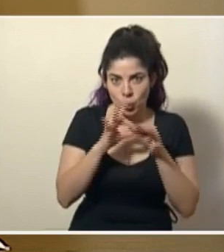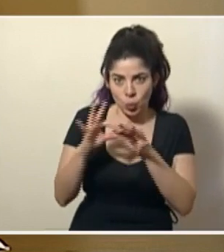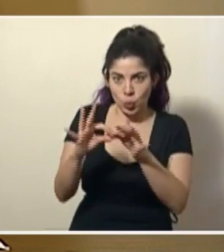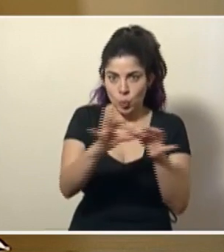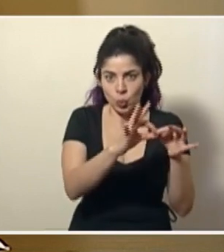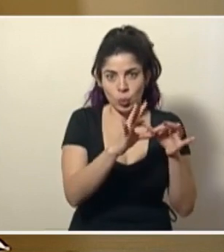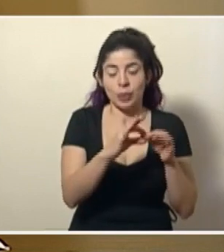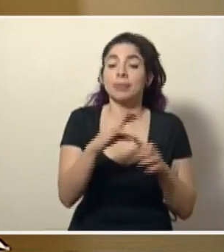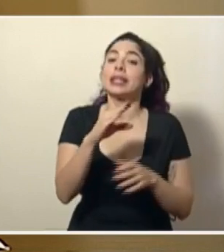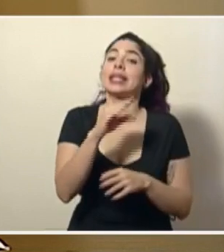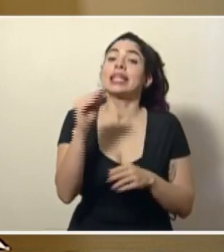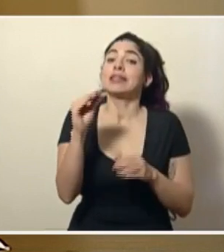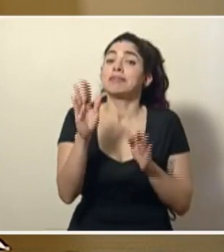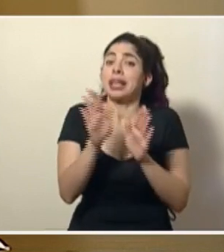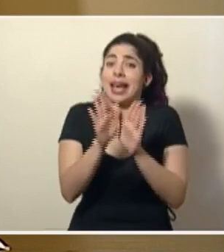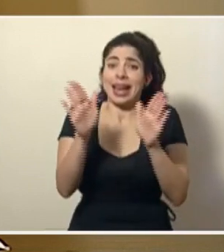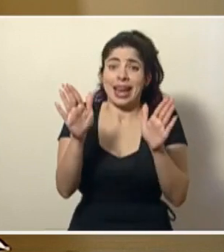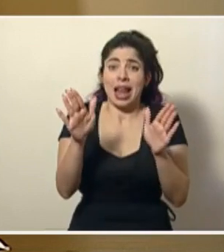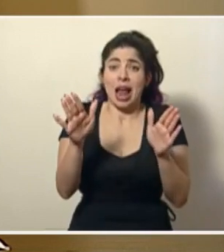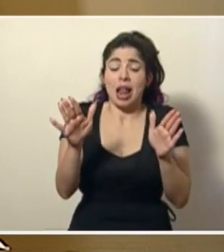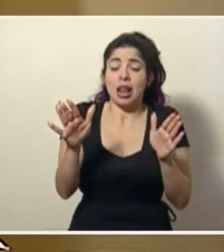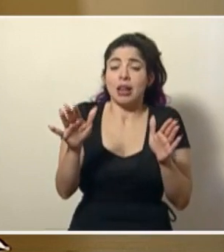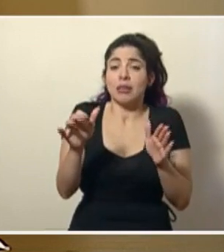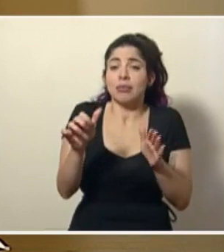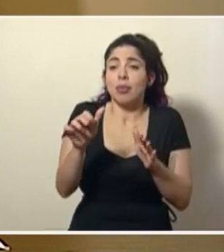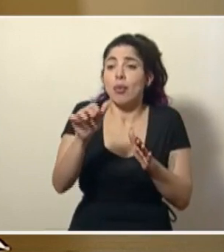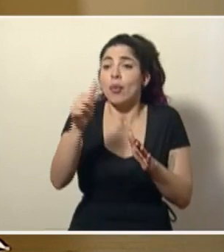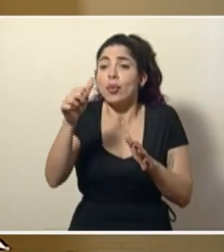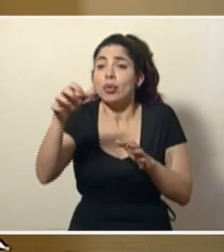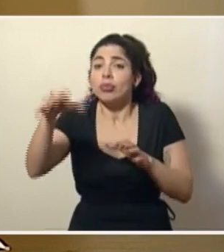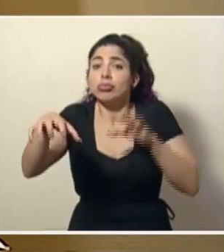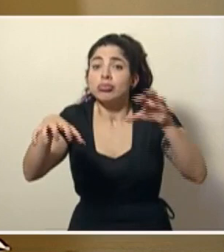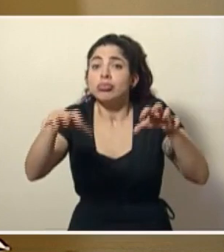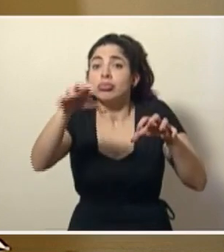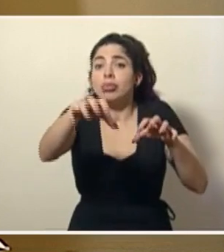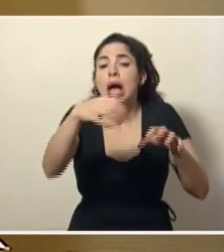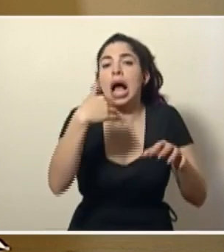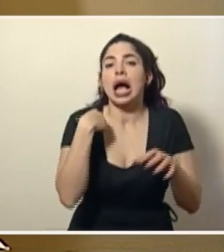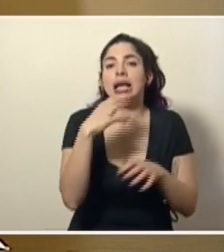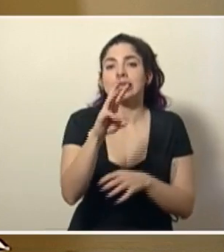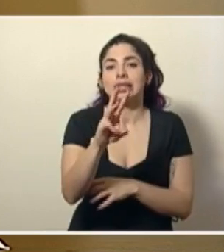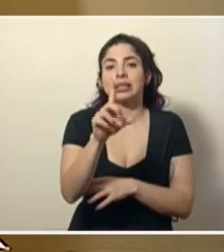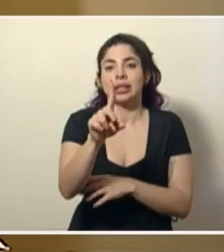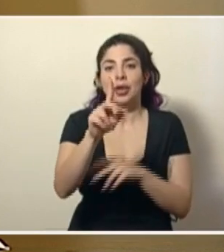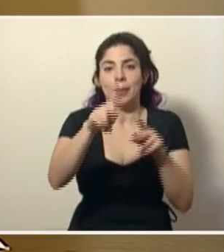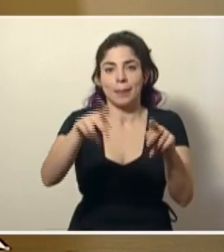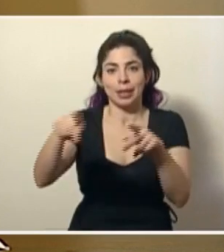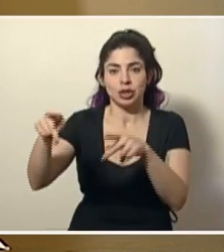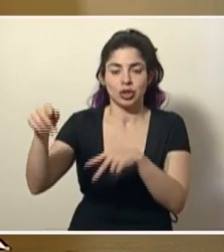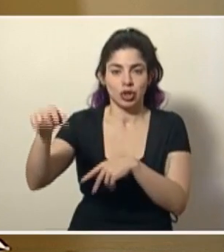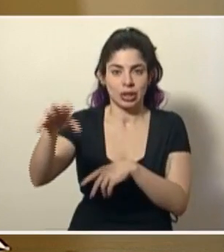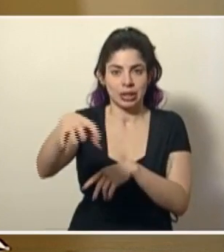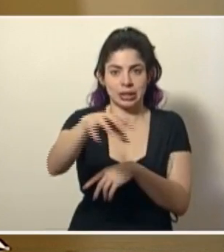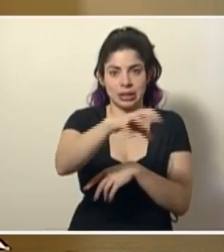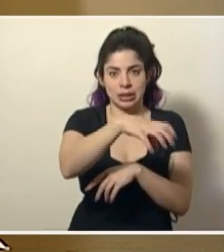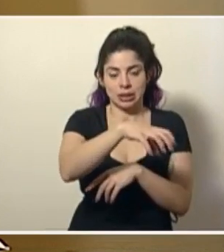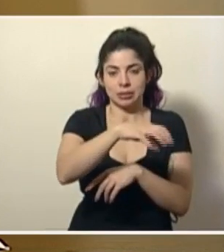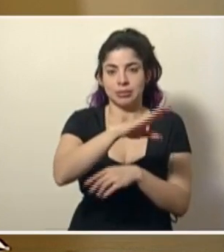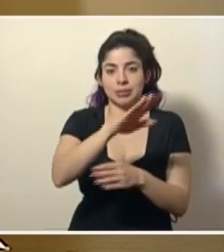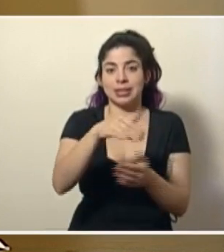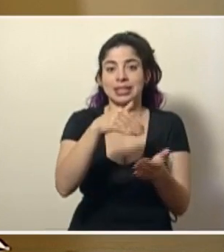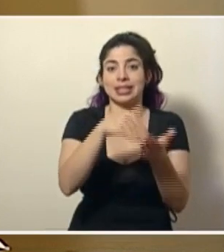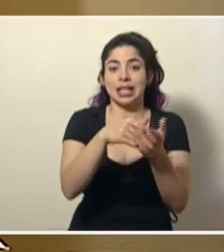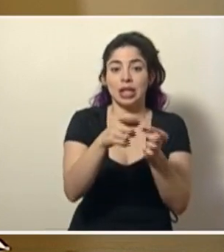en general en el resto de los albergues tenemos 61 personas en centro